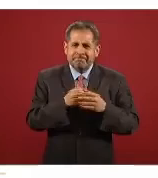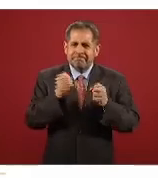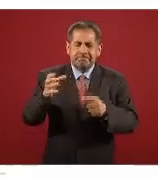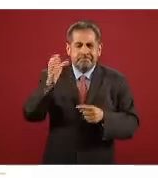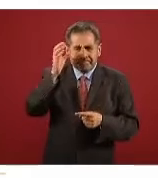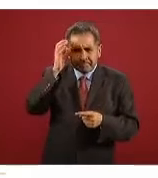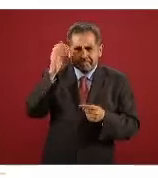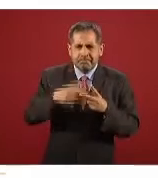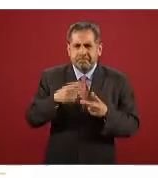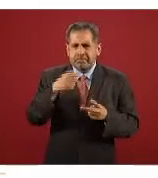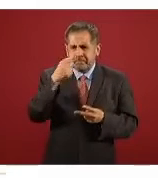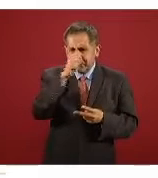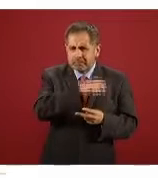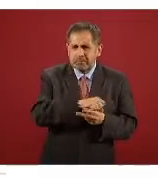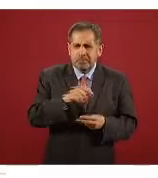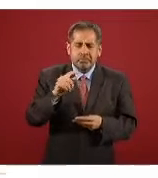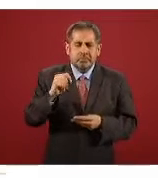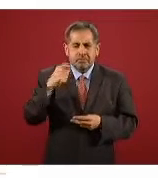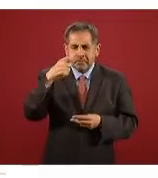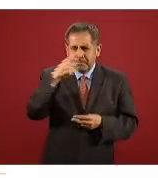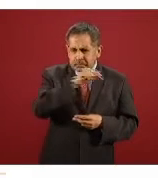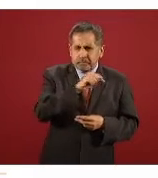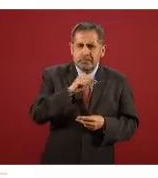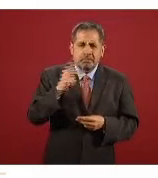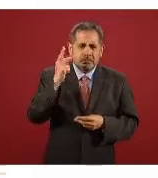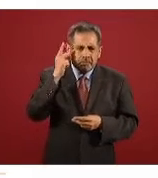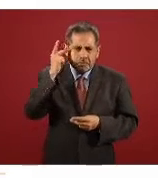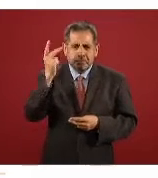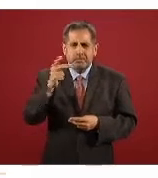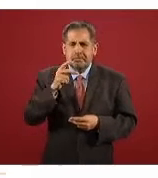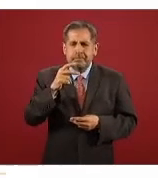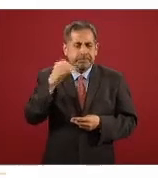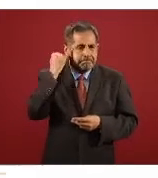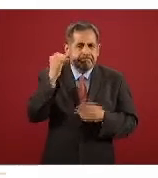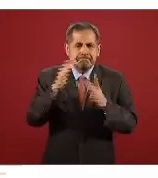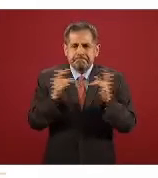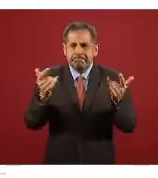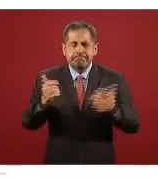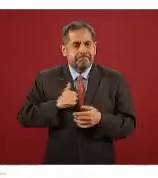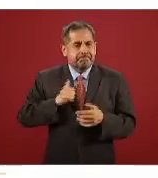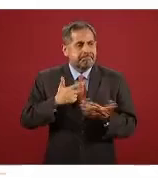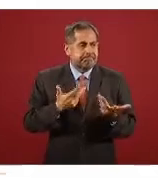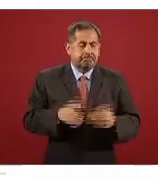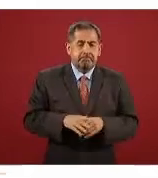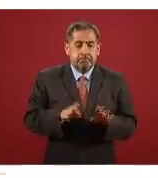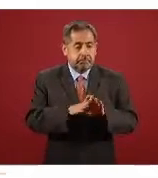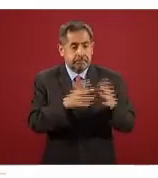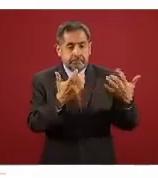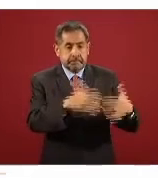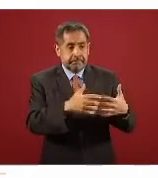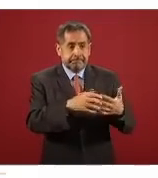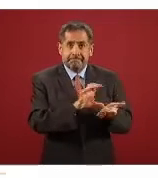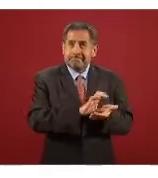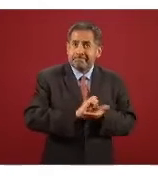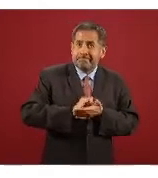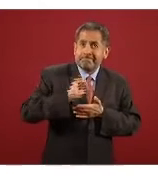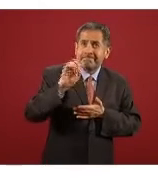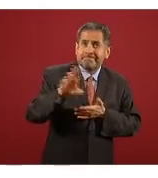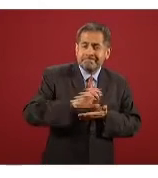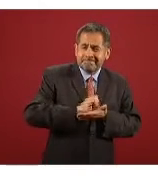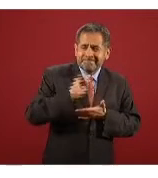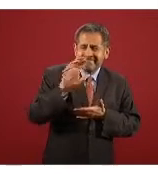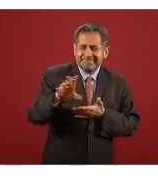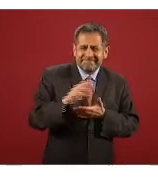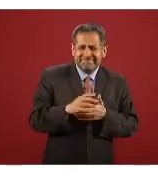Taiwán, Corea del Sur, Japón, Francia y Canadá particularmente. Adelante. En donde empresas están recibiendo